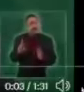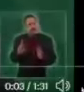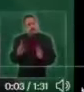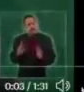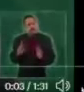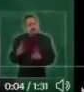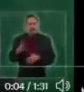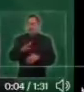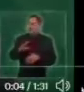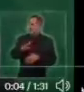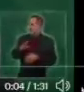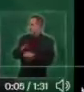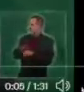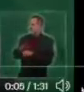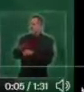Hay